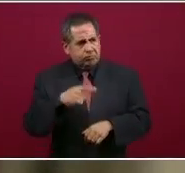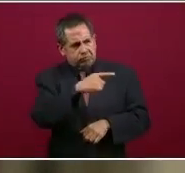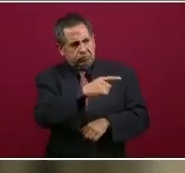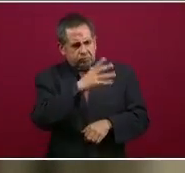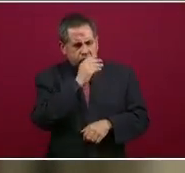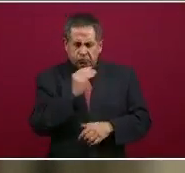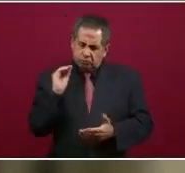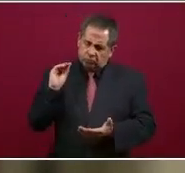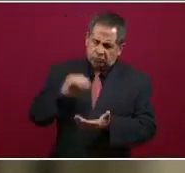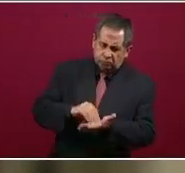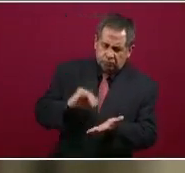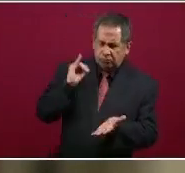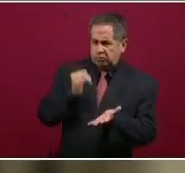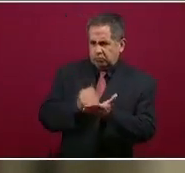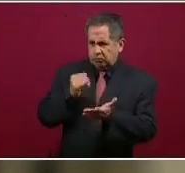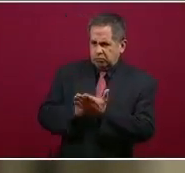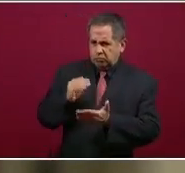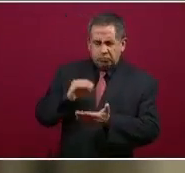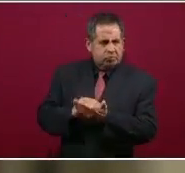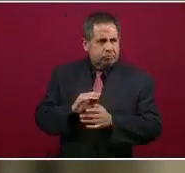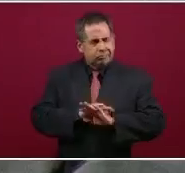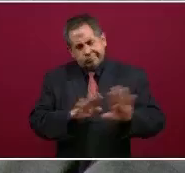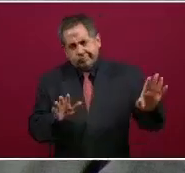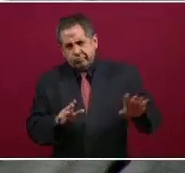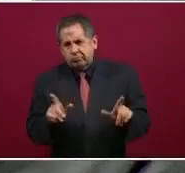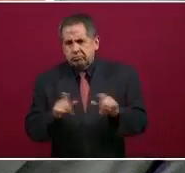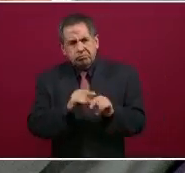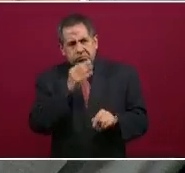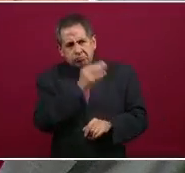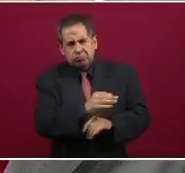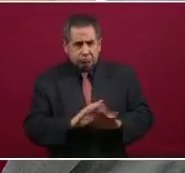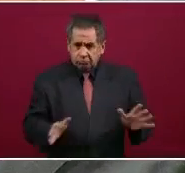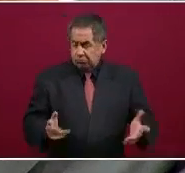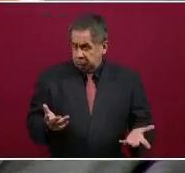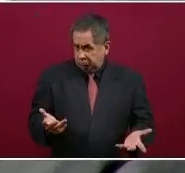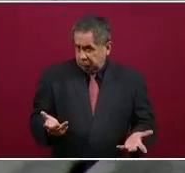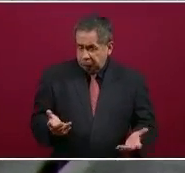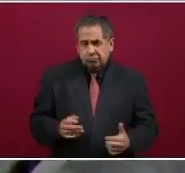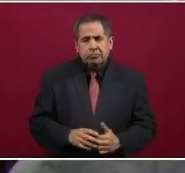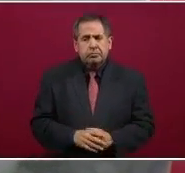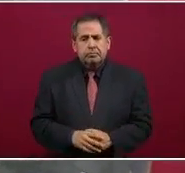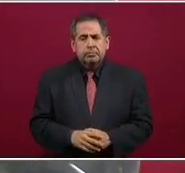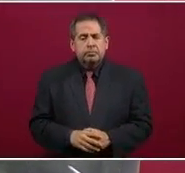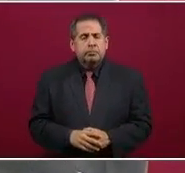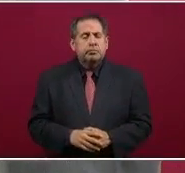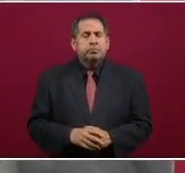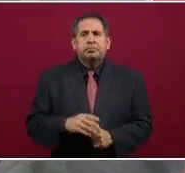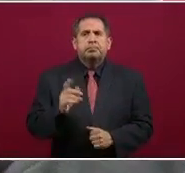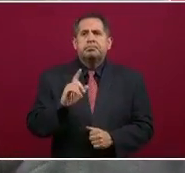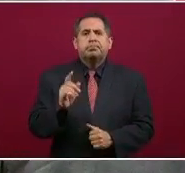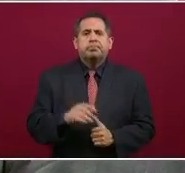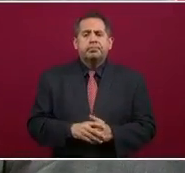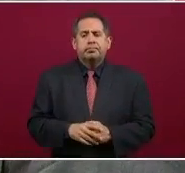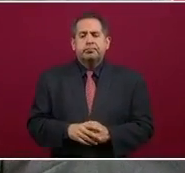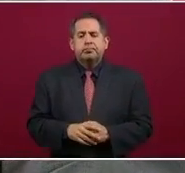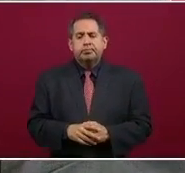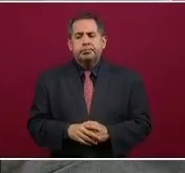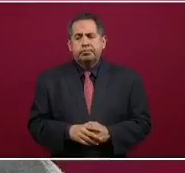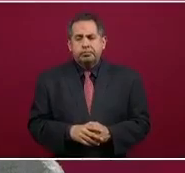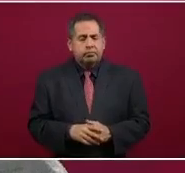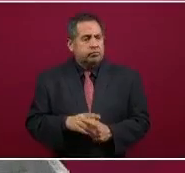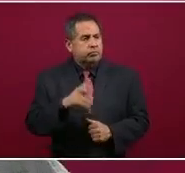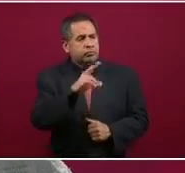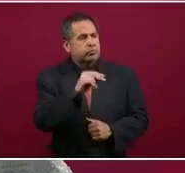nos imponga este arancel? Es que no es solo un